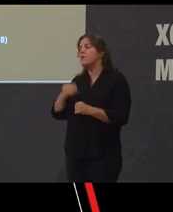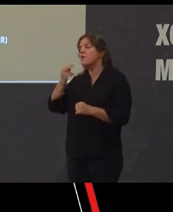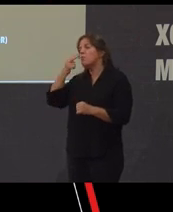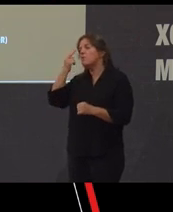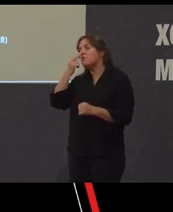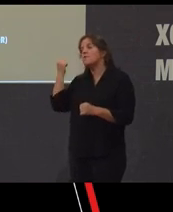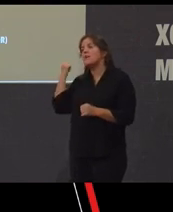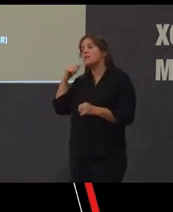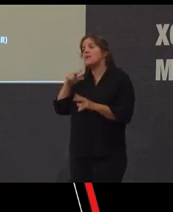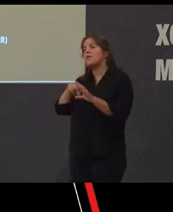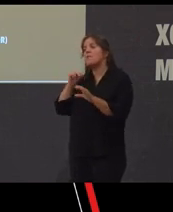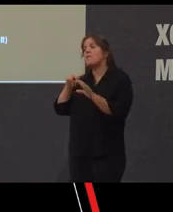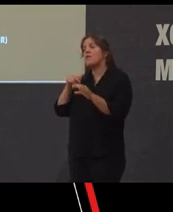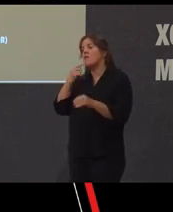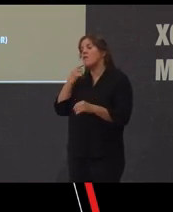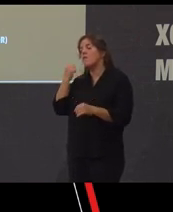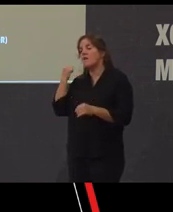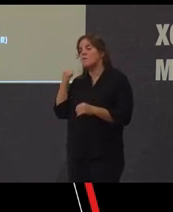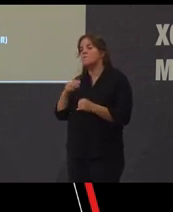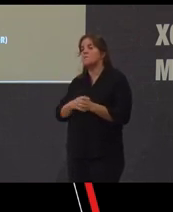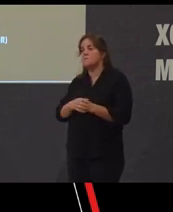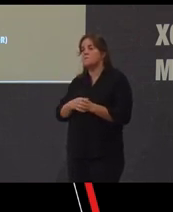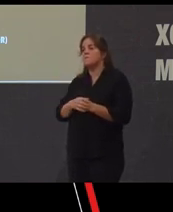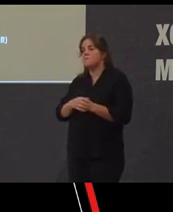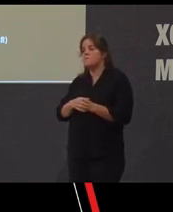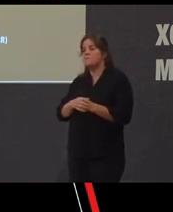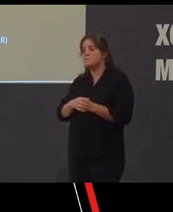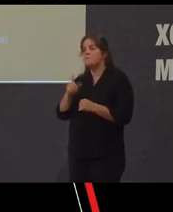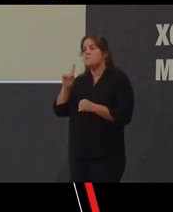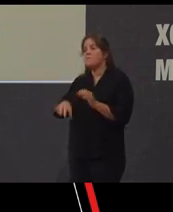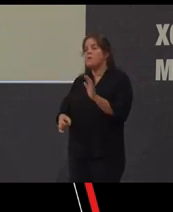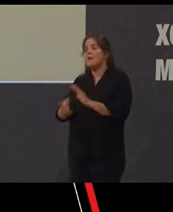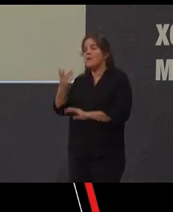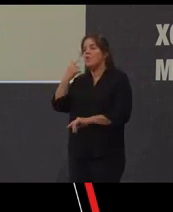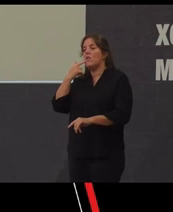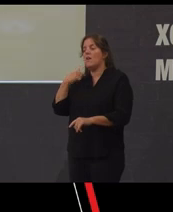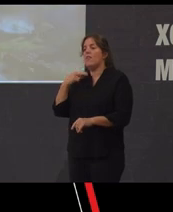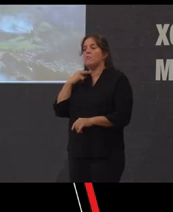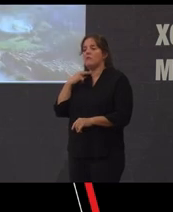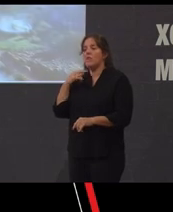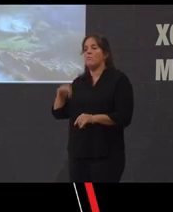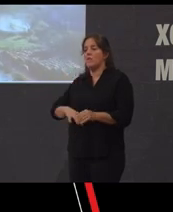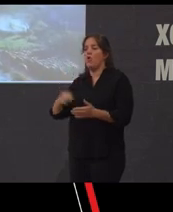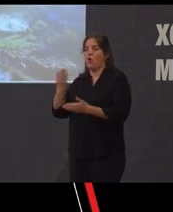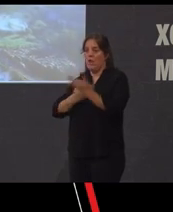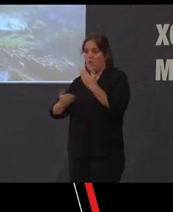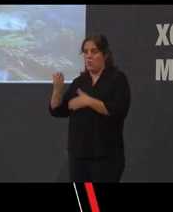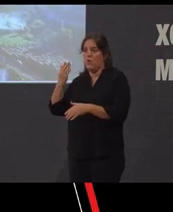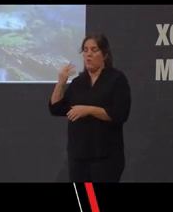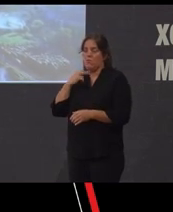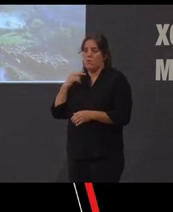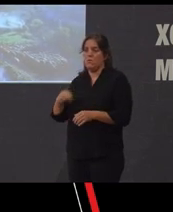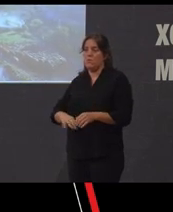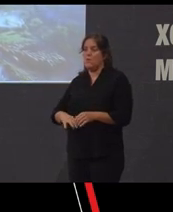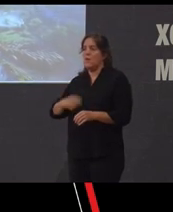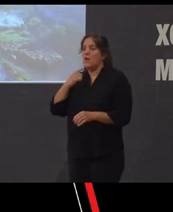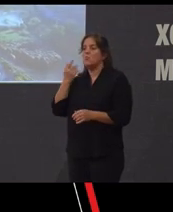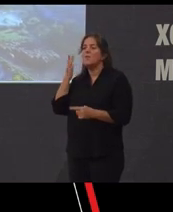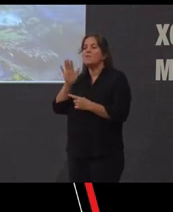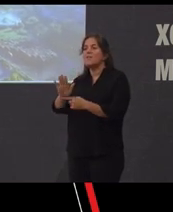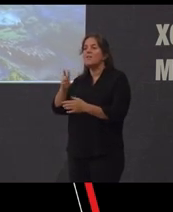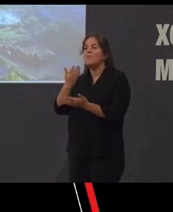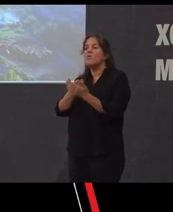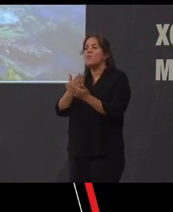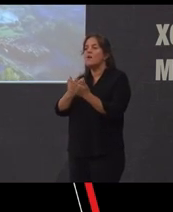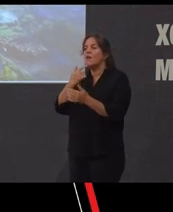se nos di neste vídeo, que tamén creou a propia Deputación de Pontevedra ou colaborou a Deputación de Pontevedra, é moi representativo o que nos din